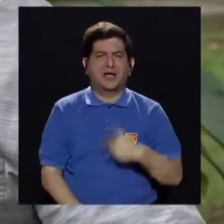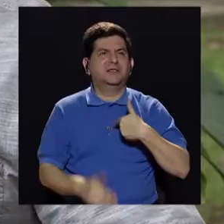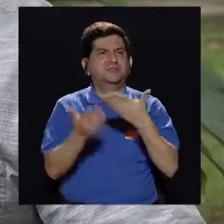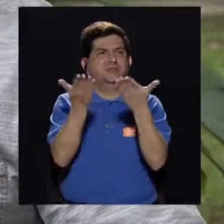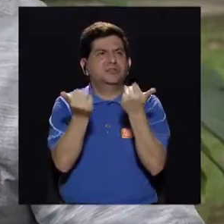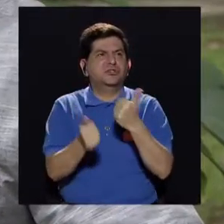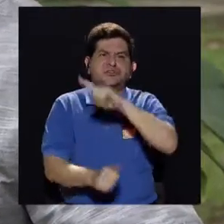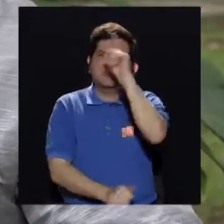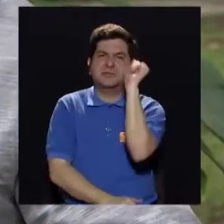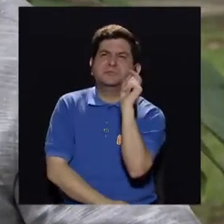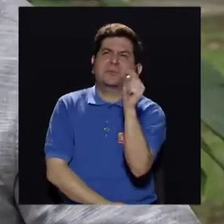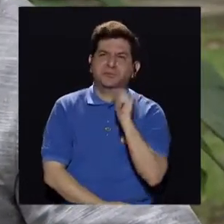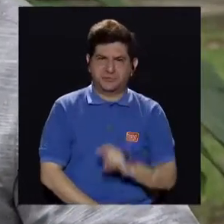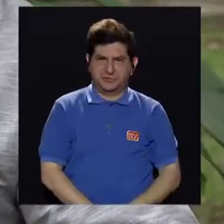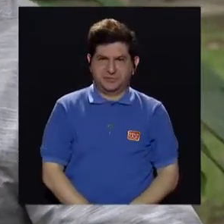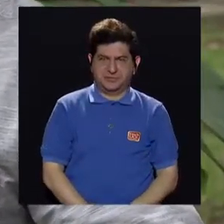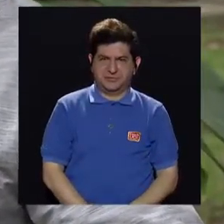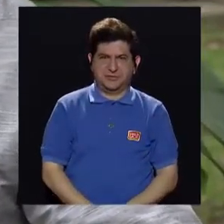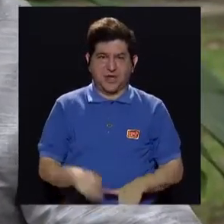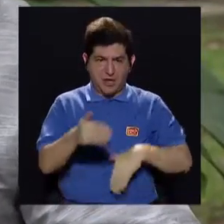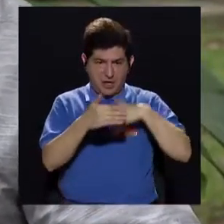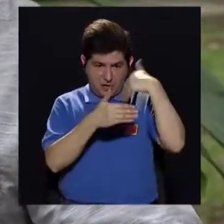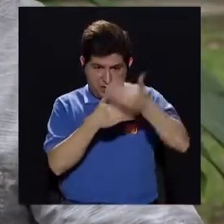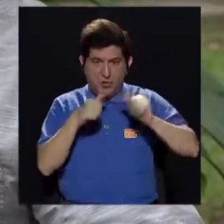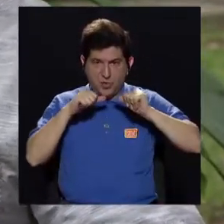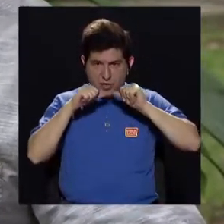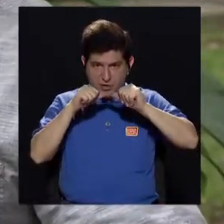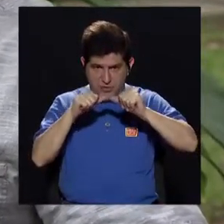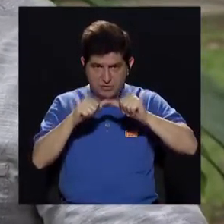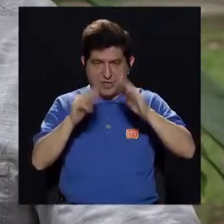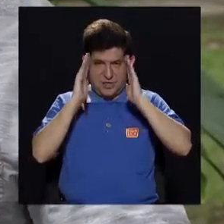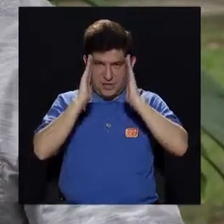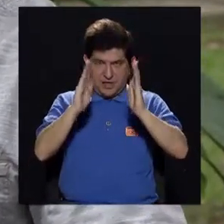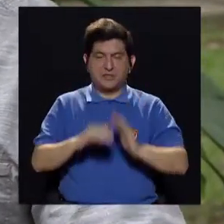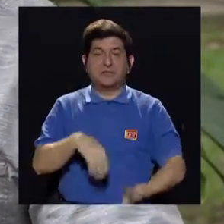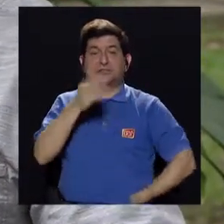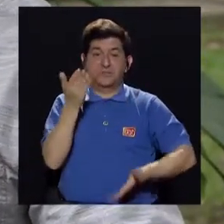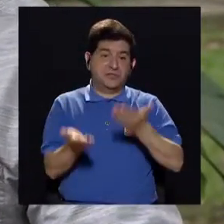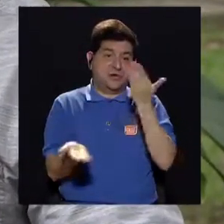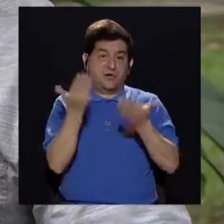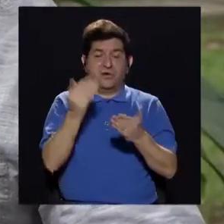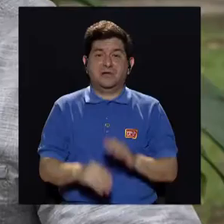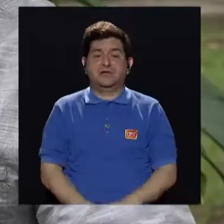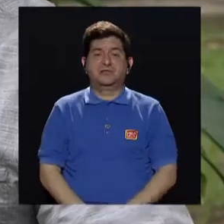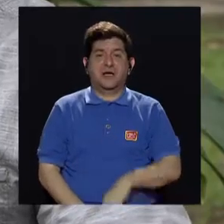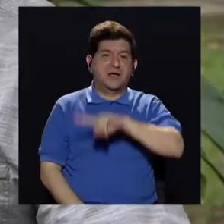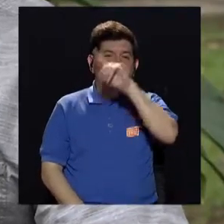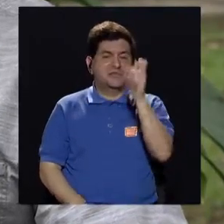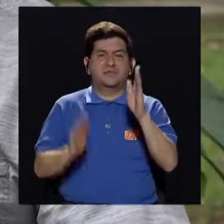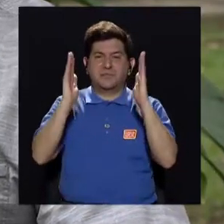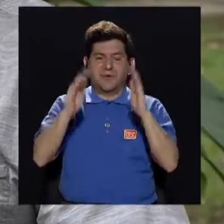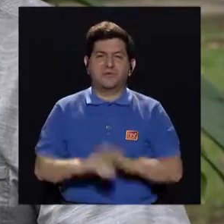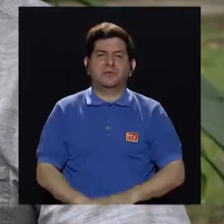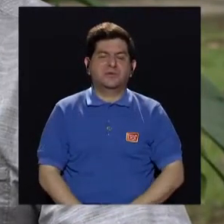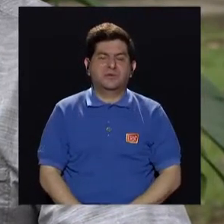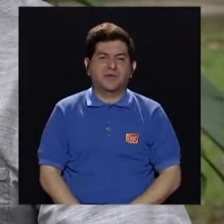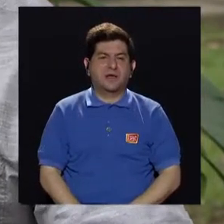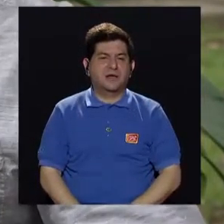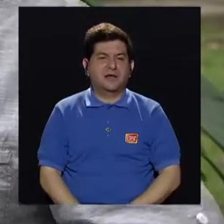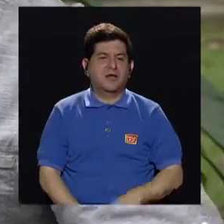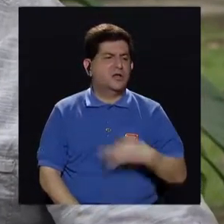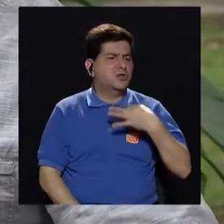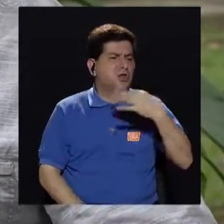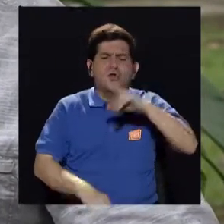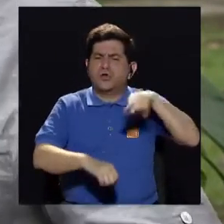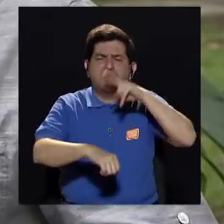Sí quisiera dejarle planteada la pregunta para regresar y poderla abordar porque de pronto podría ser un poquito larga. Y es que en la consulta